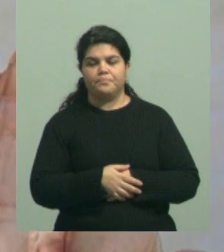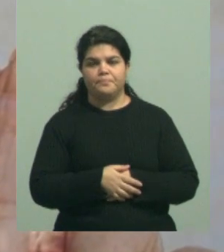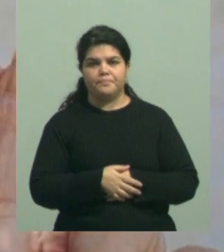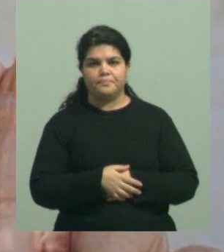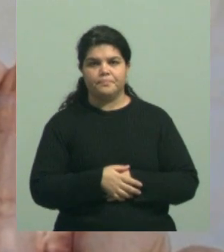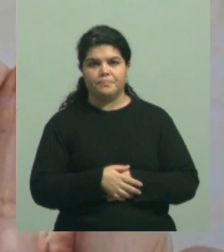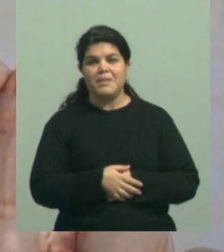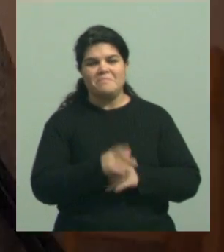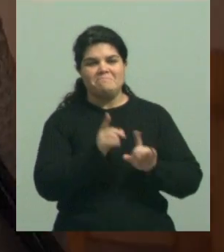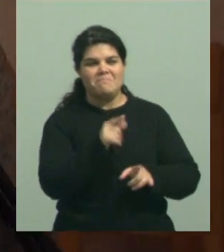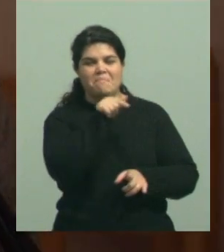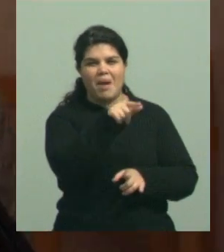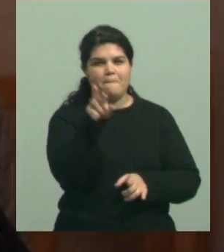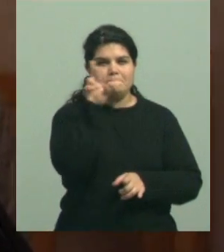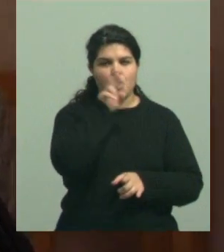canalizar la candidata